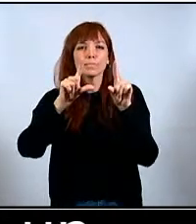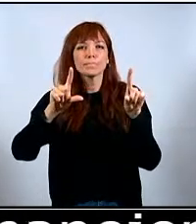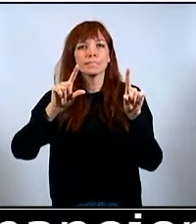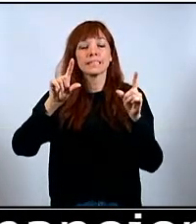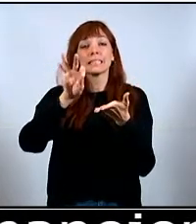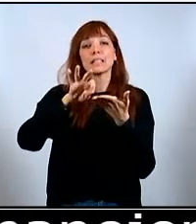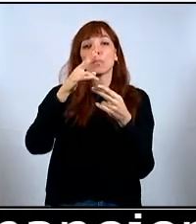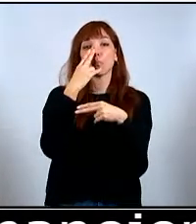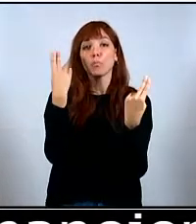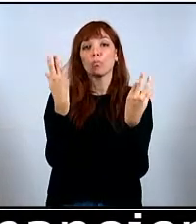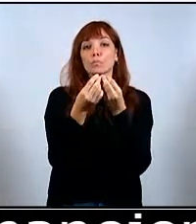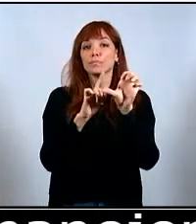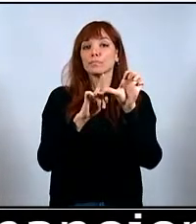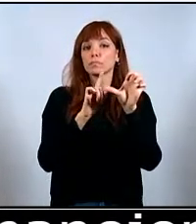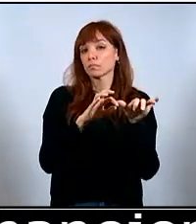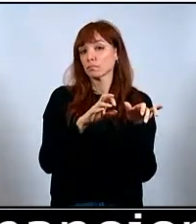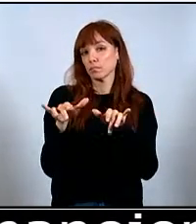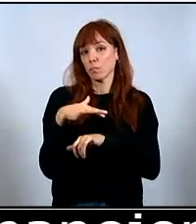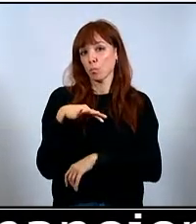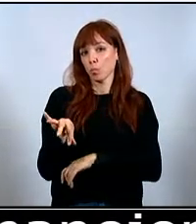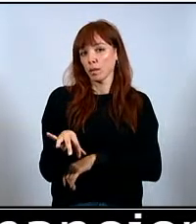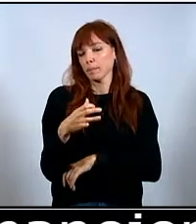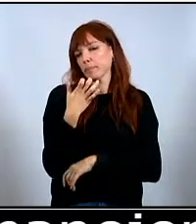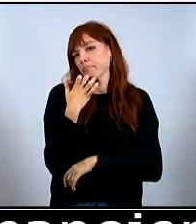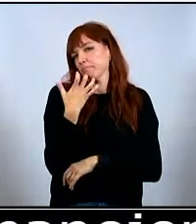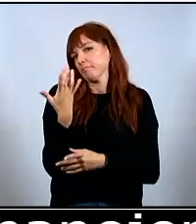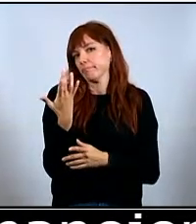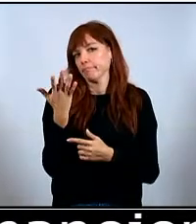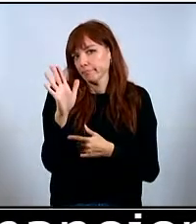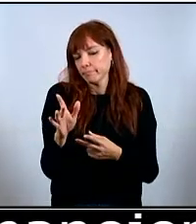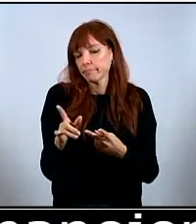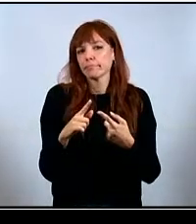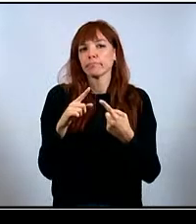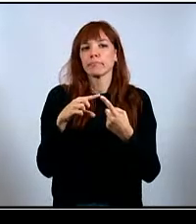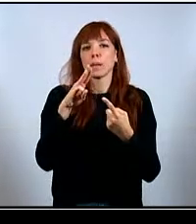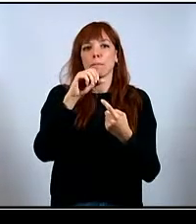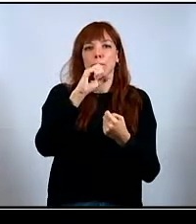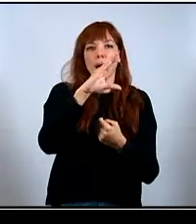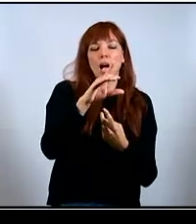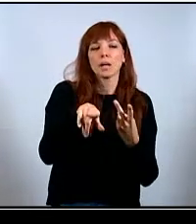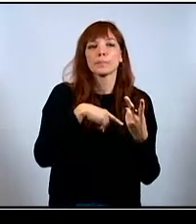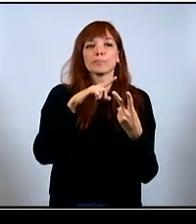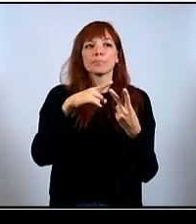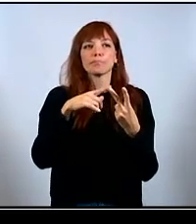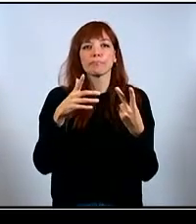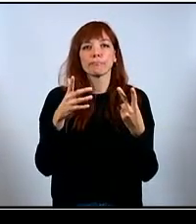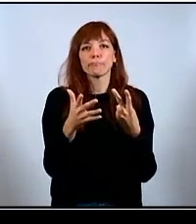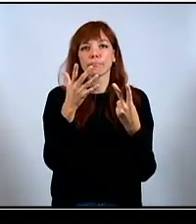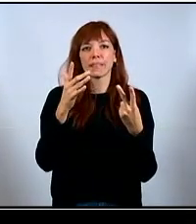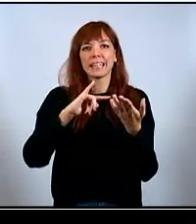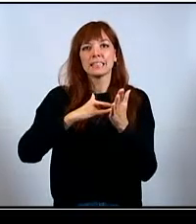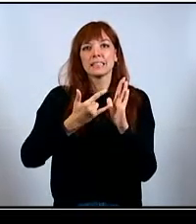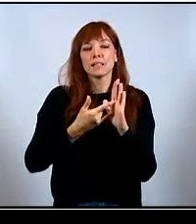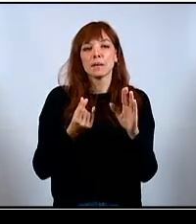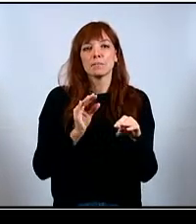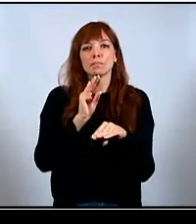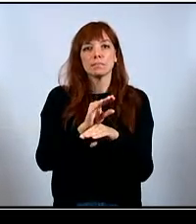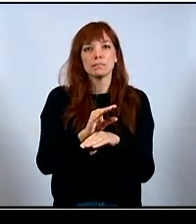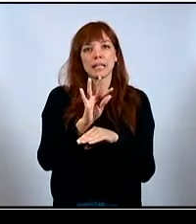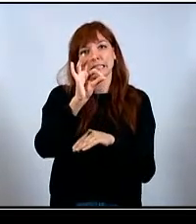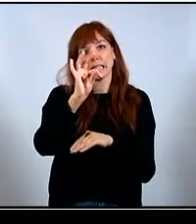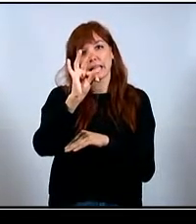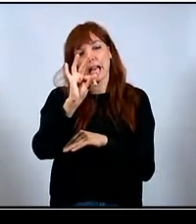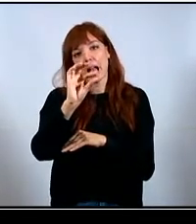Junta de Extremadura. Por citarles algunas para que lo reconozcan, pues en la PAC, el Sistema de Gestión de Ayudas